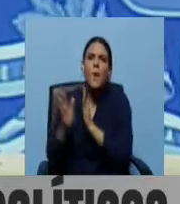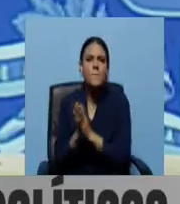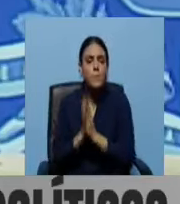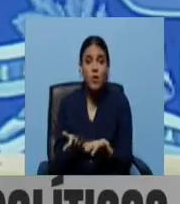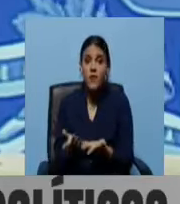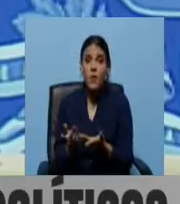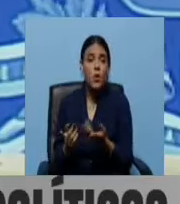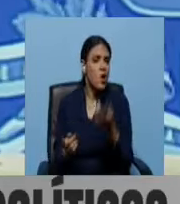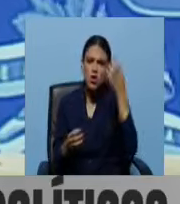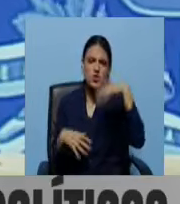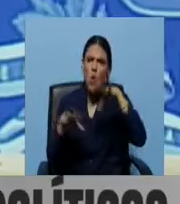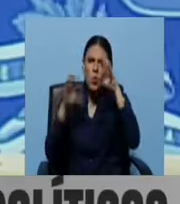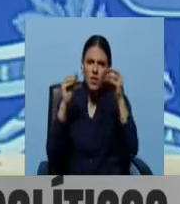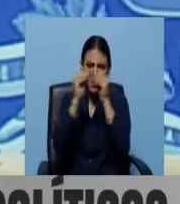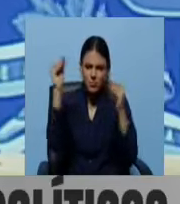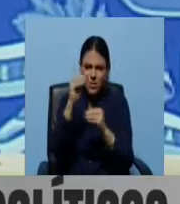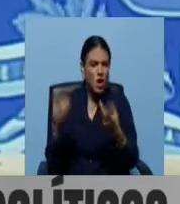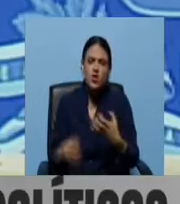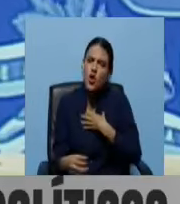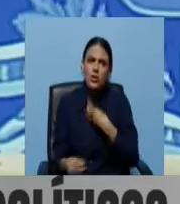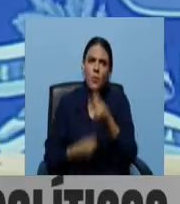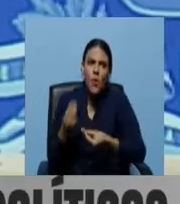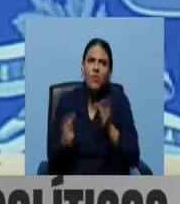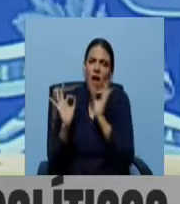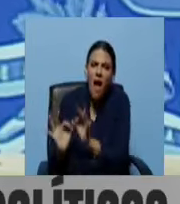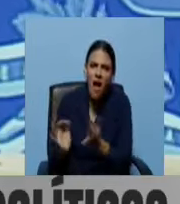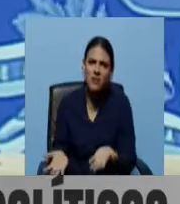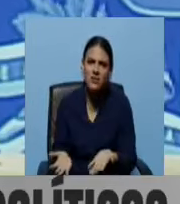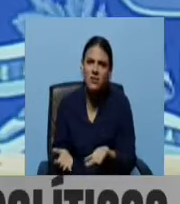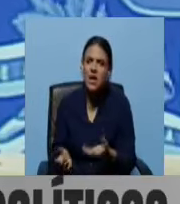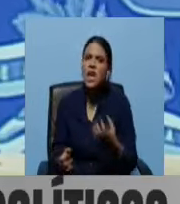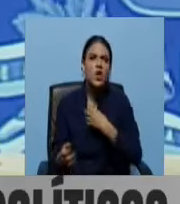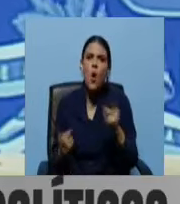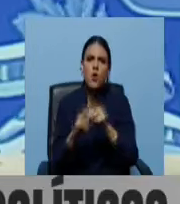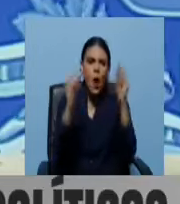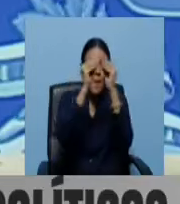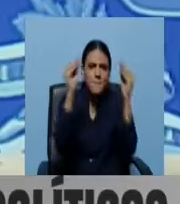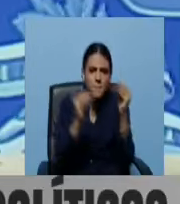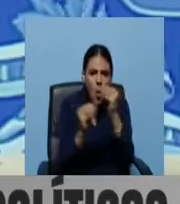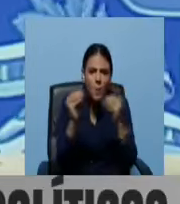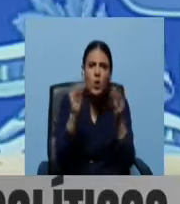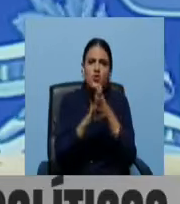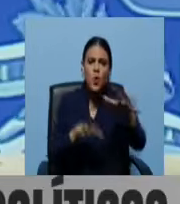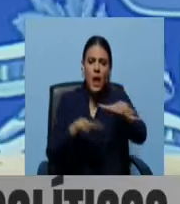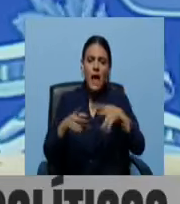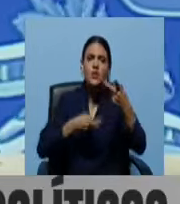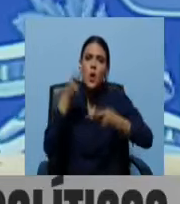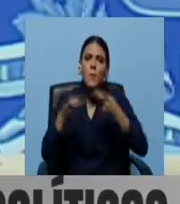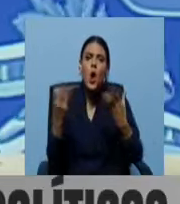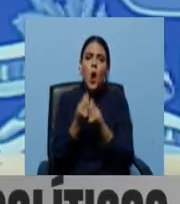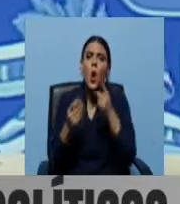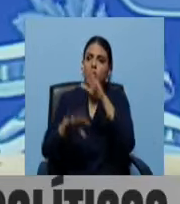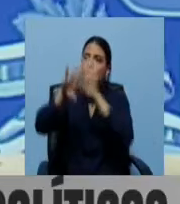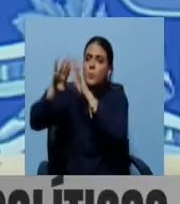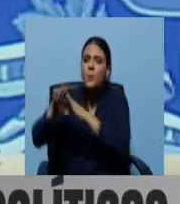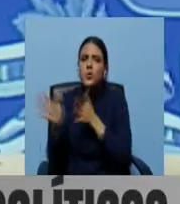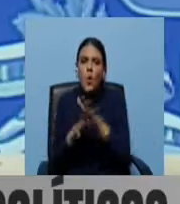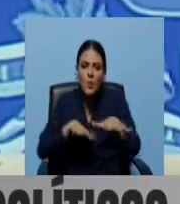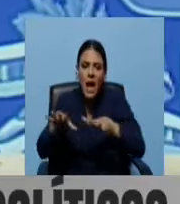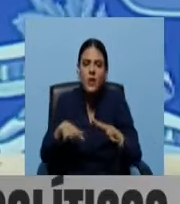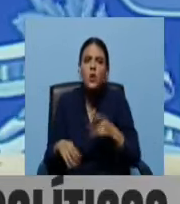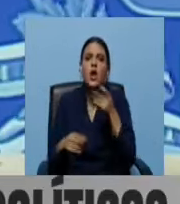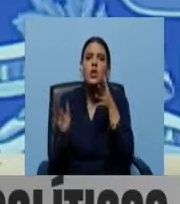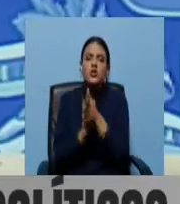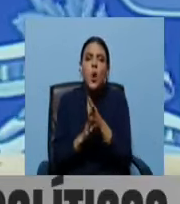completamente inconcebible y no se compagina la acción política con unas acciones que no pueden